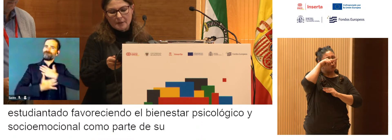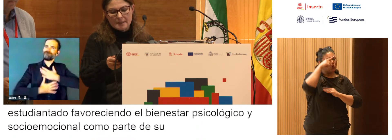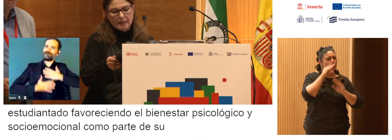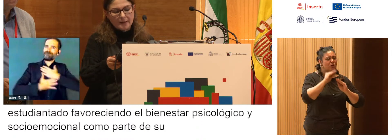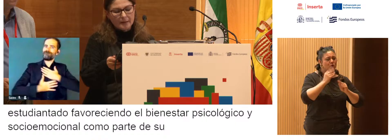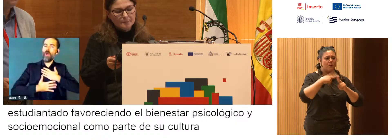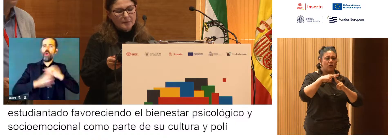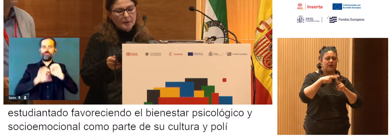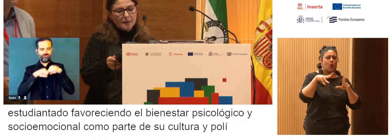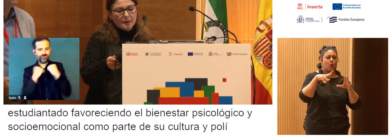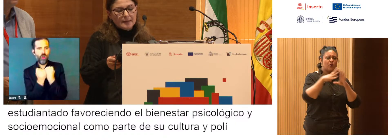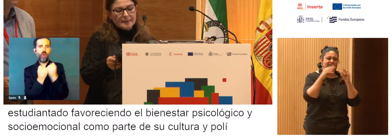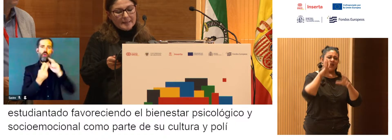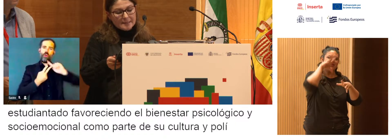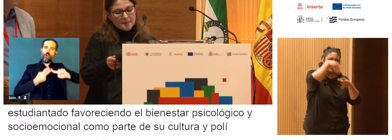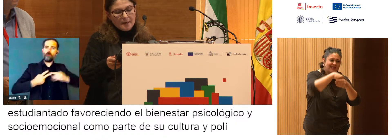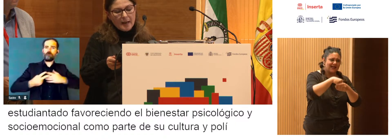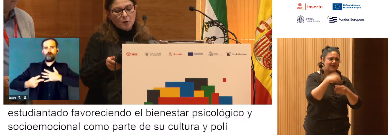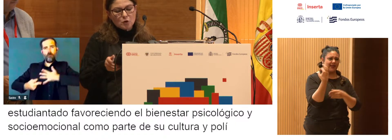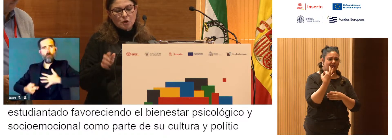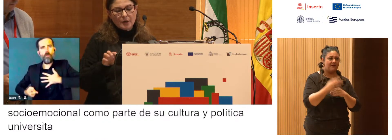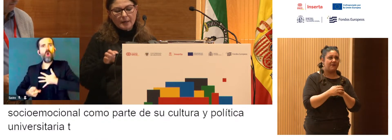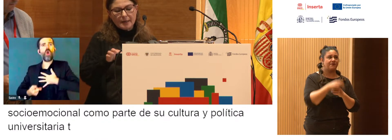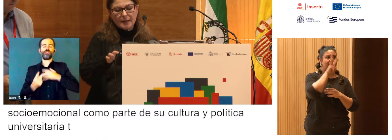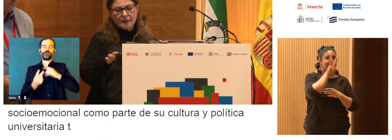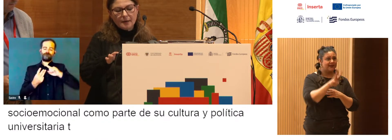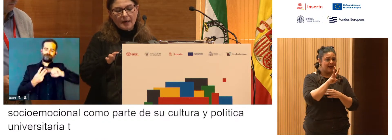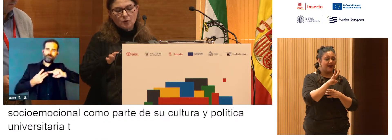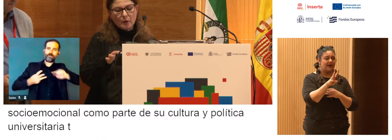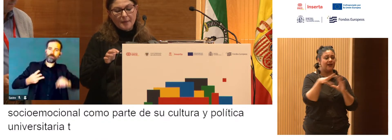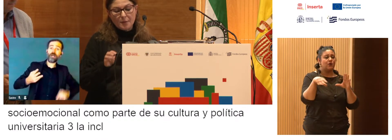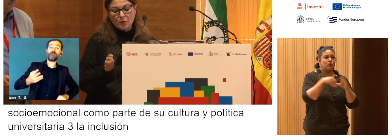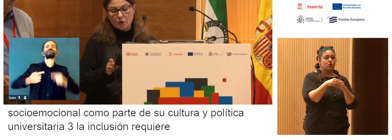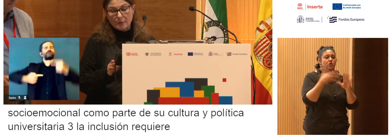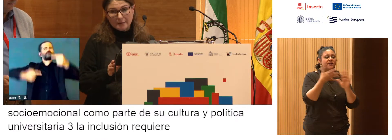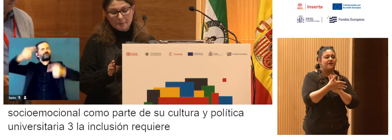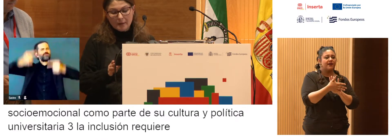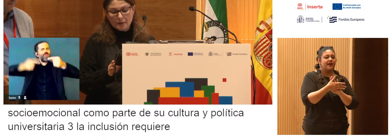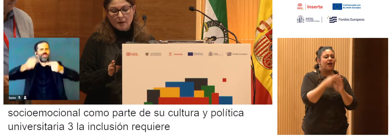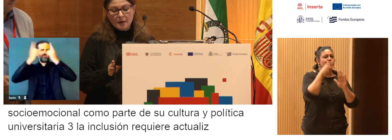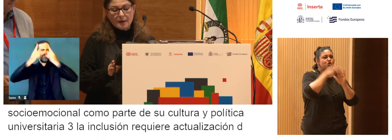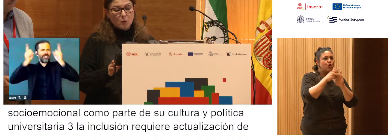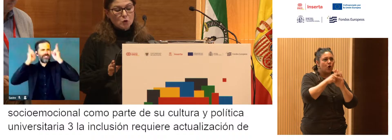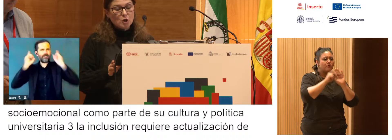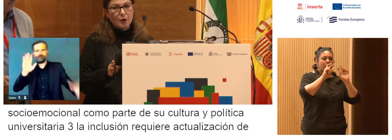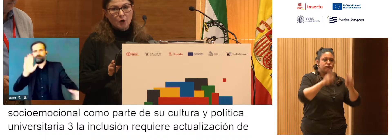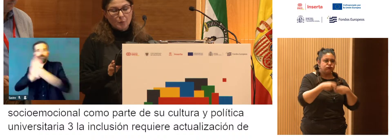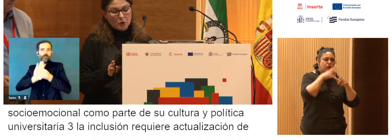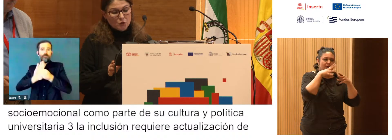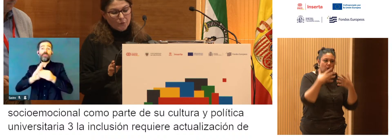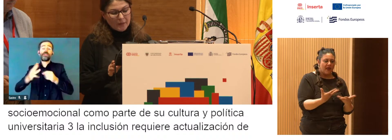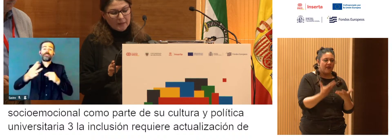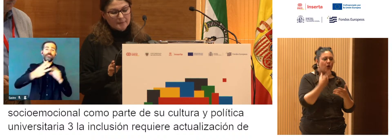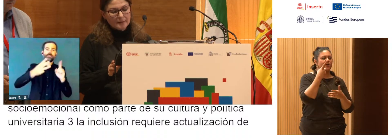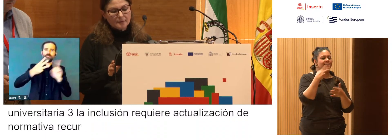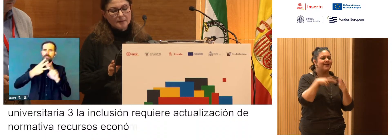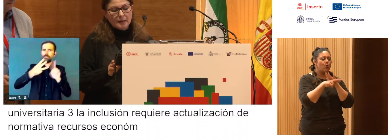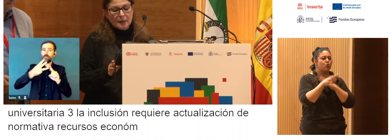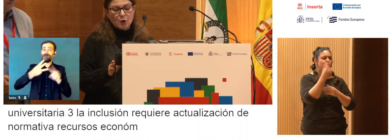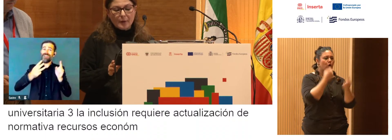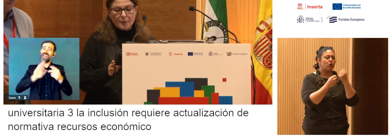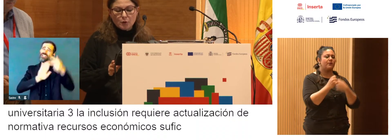política universitaria. 3. La inclusión requiere actualización de normativa, recursos económicos